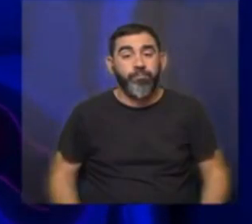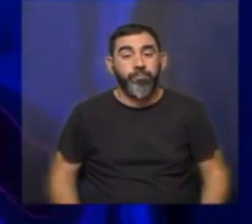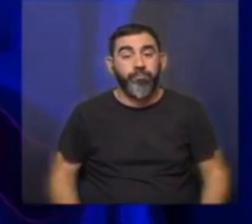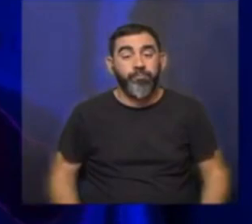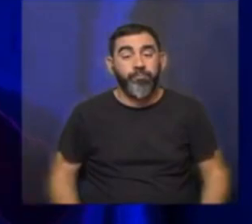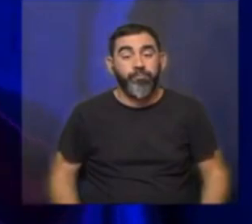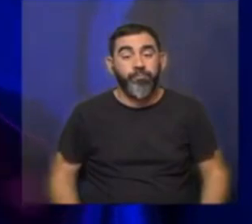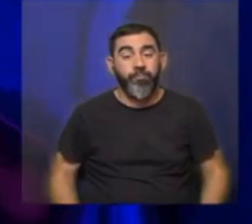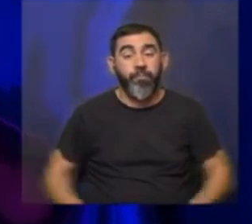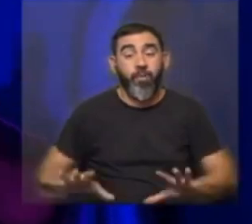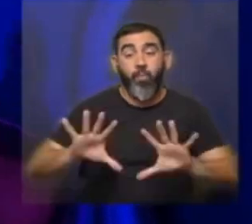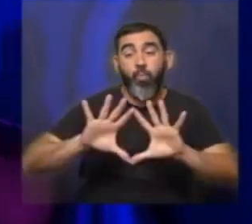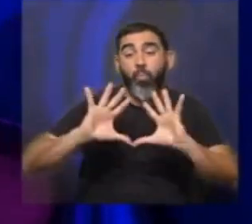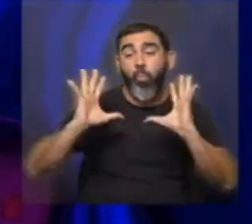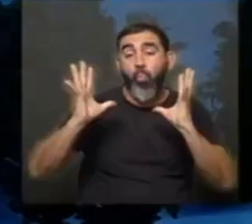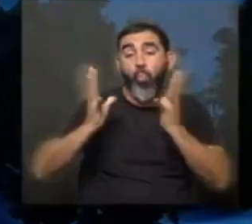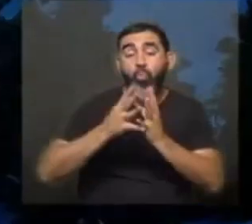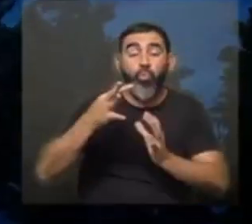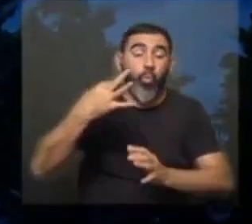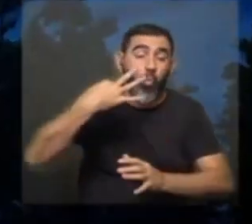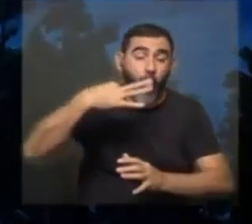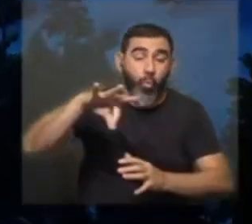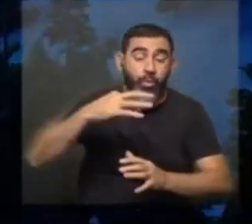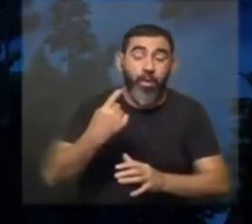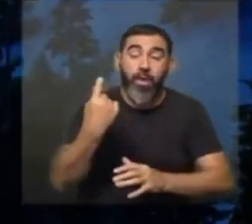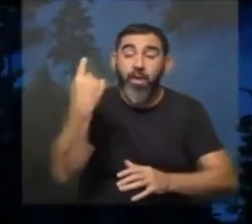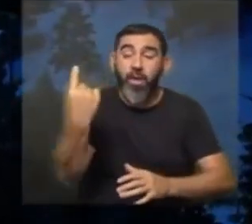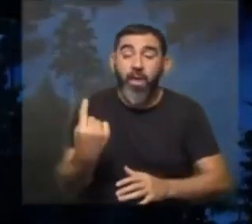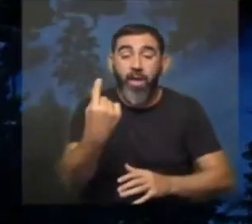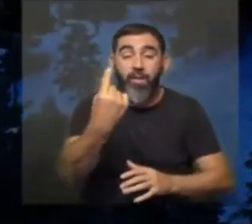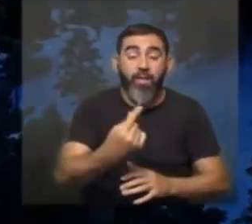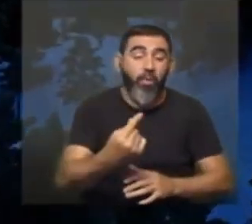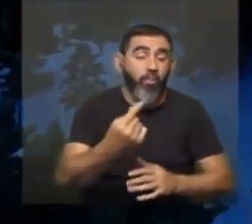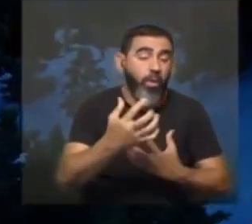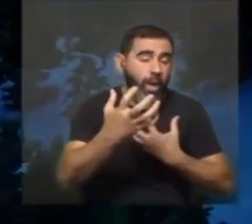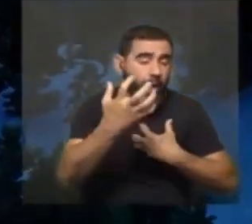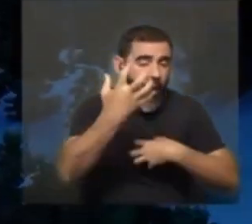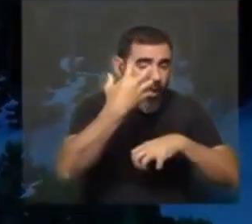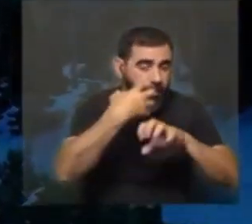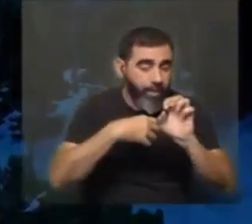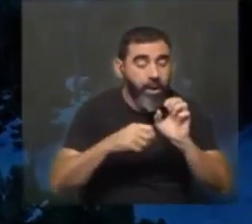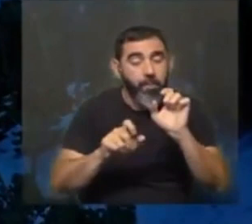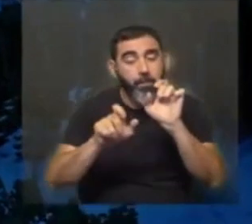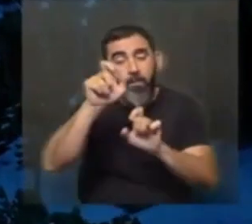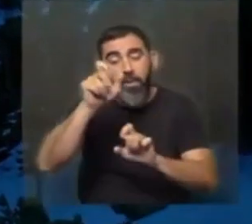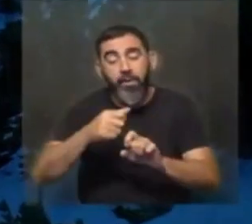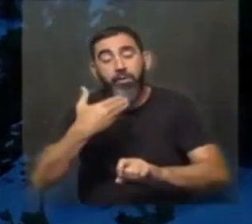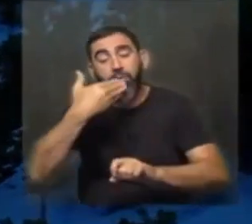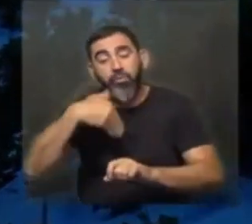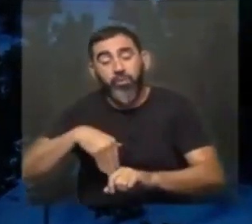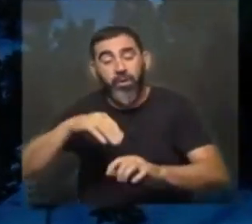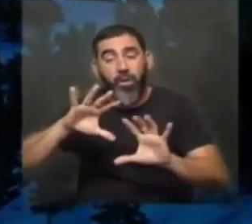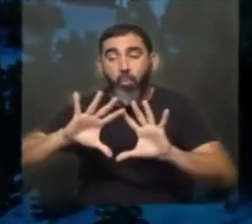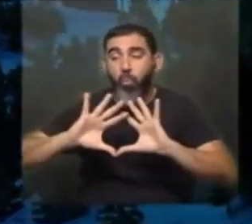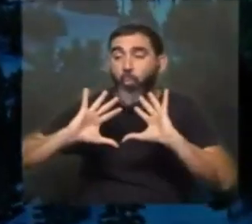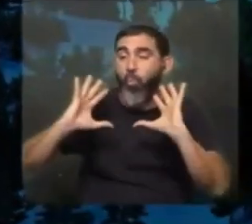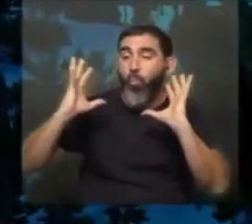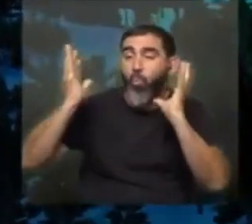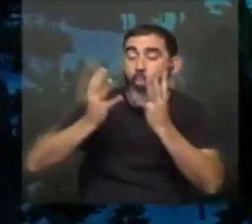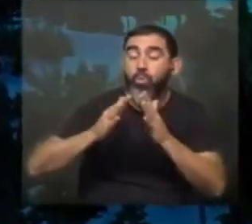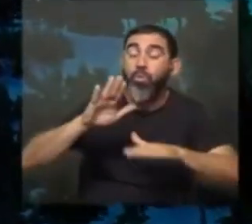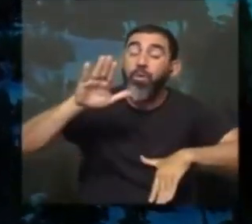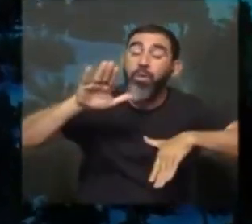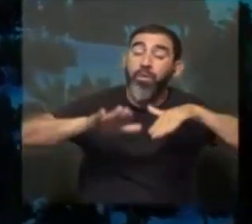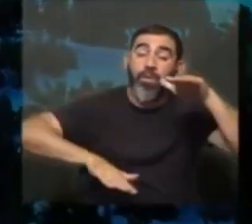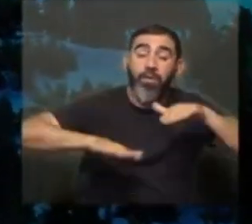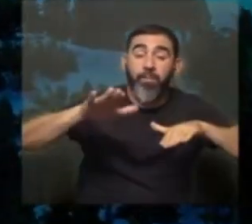Bueno, el mundo es uno y lo que cada ser, cada animal, cada ser vivo interpreta acerca de ese mundo